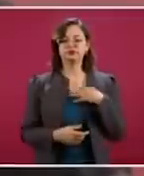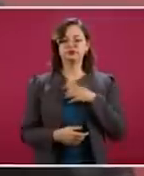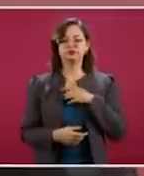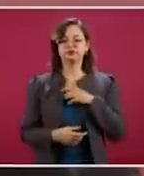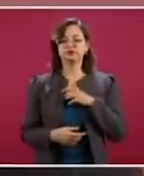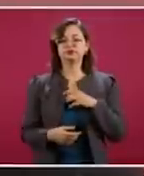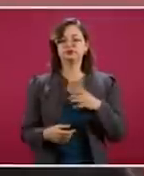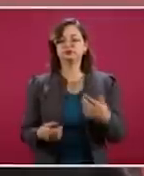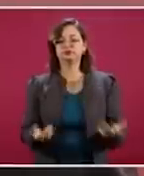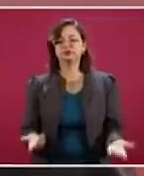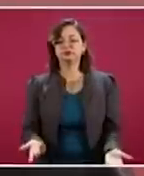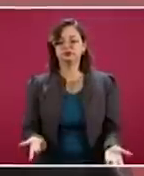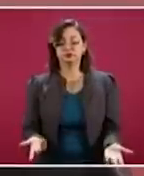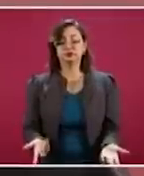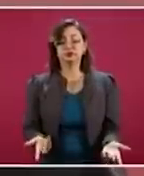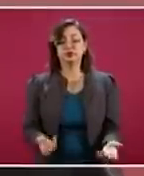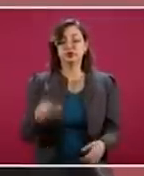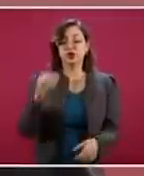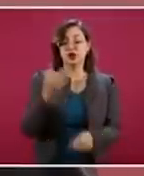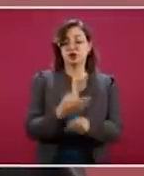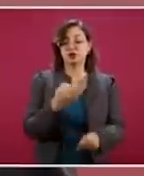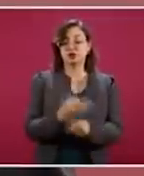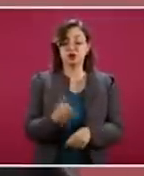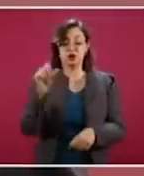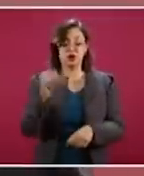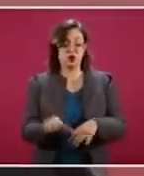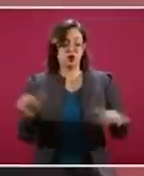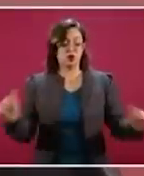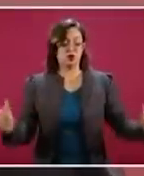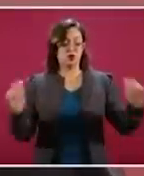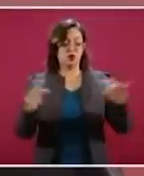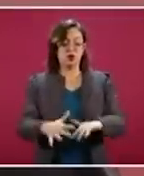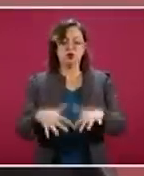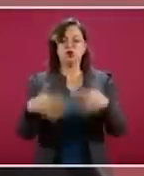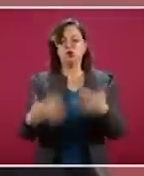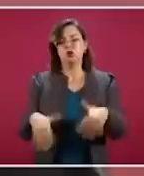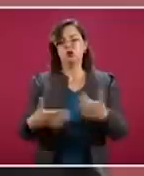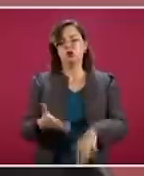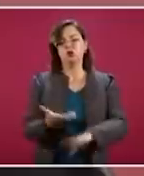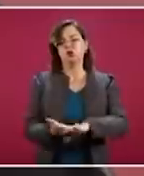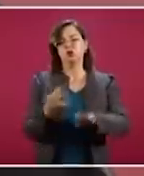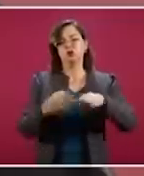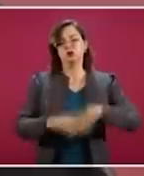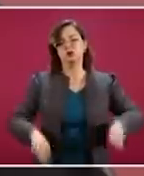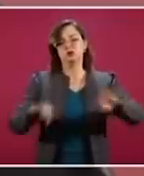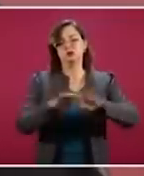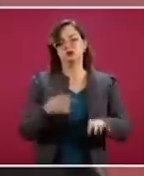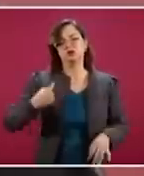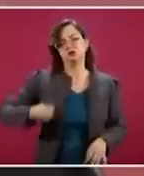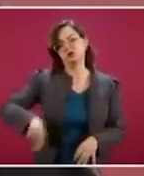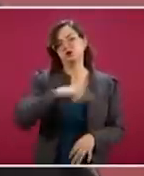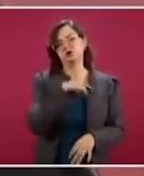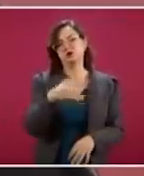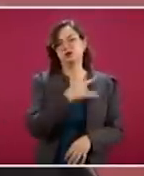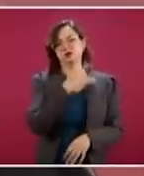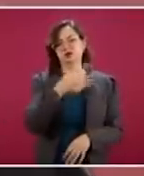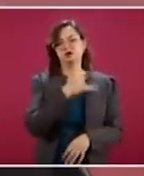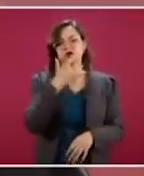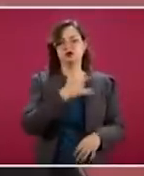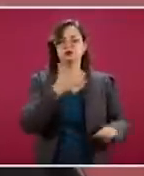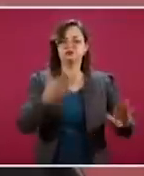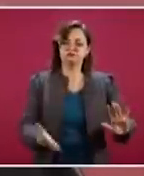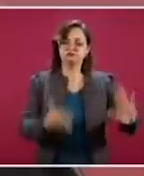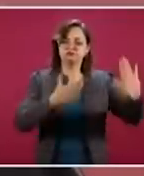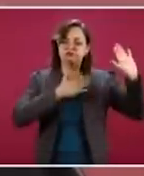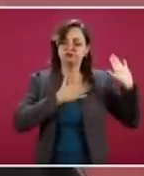Entonces, este acto es muy importante por eso. Es un compromiso de inversión del